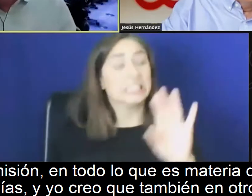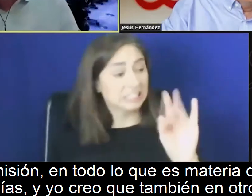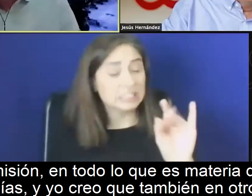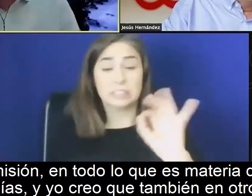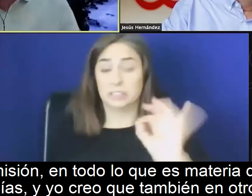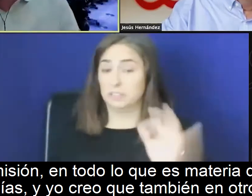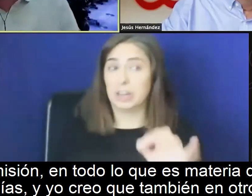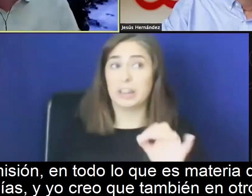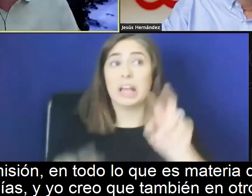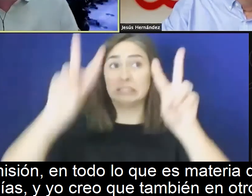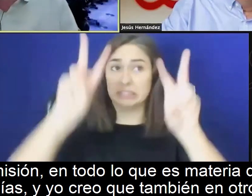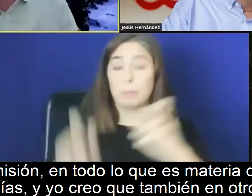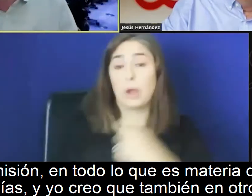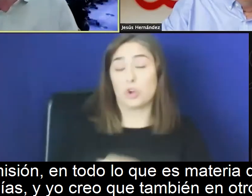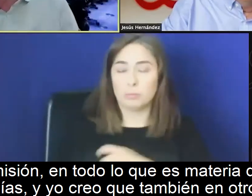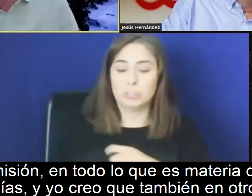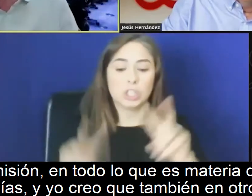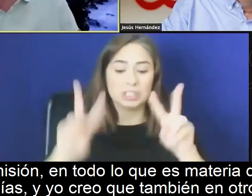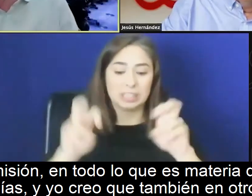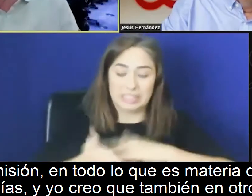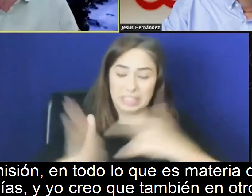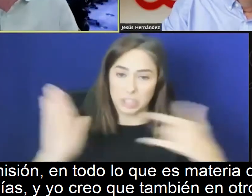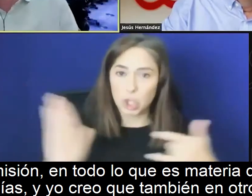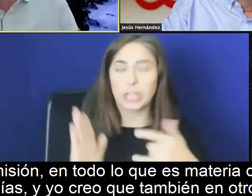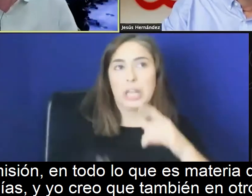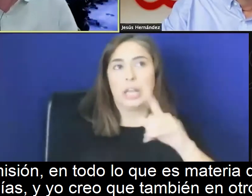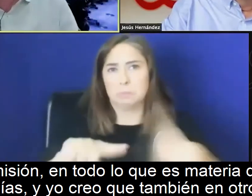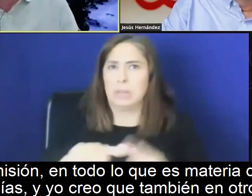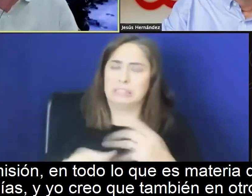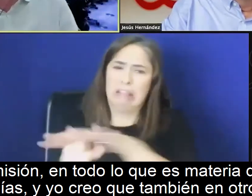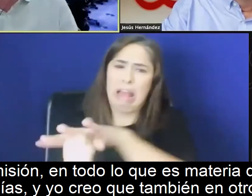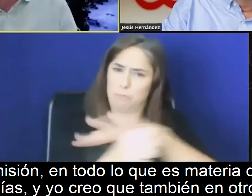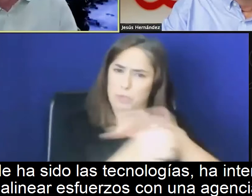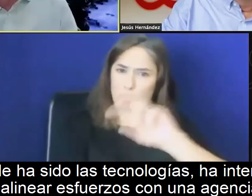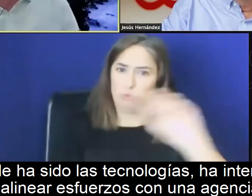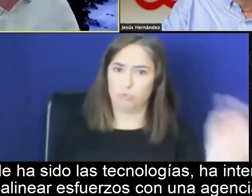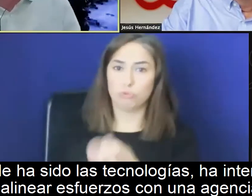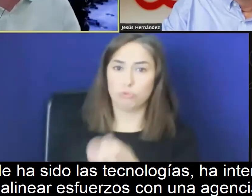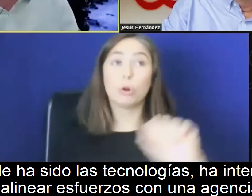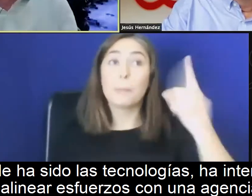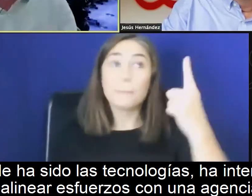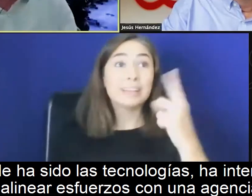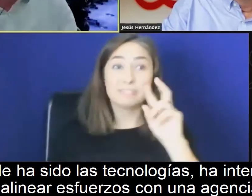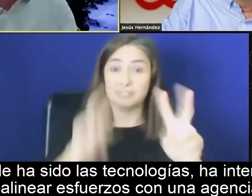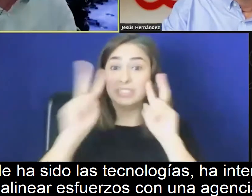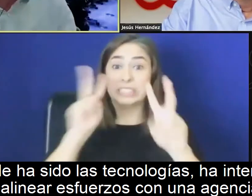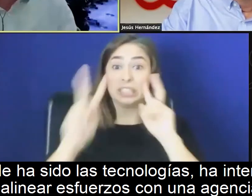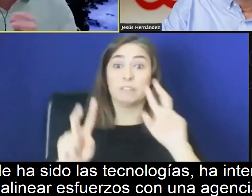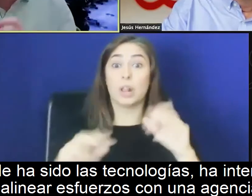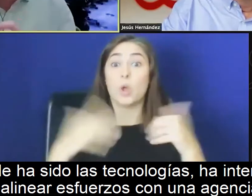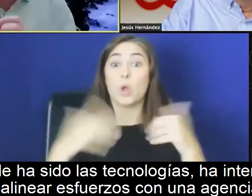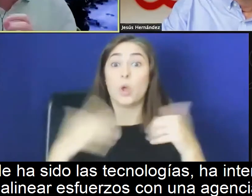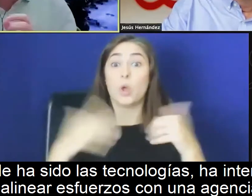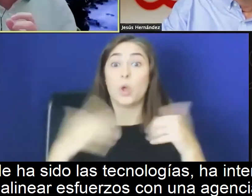tecnologías, bueno, a las tecnologías y yo creo que también en otros ámbitos, pero la más, digamos, visible ha sido las tecnologías,